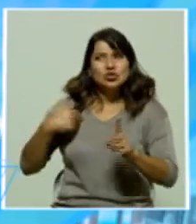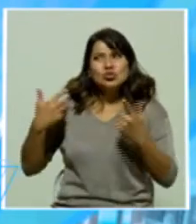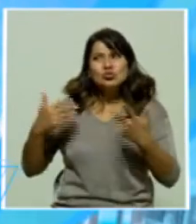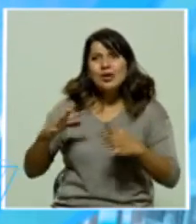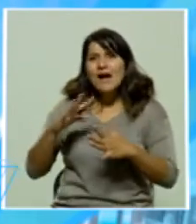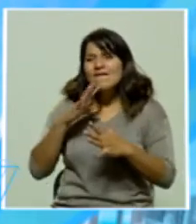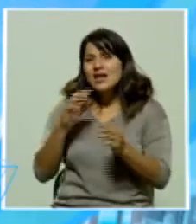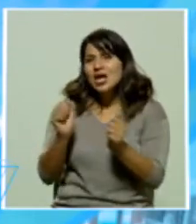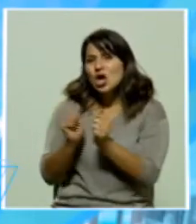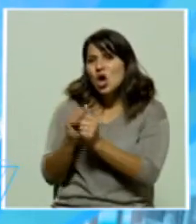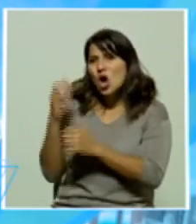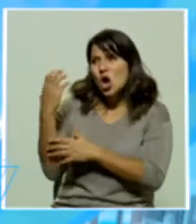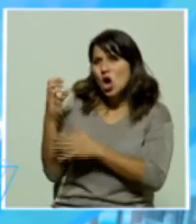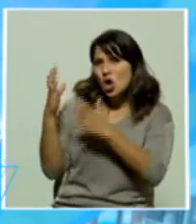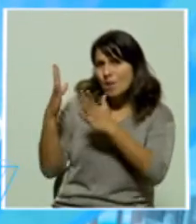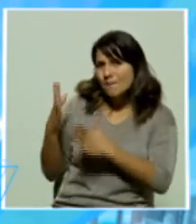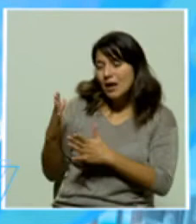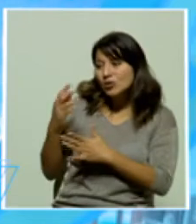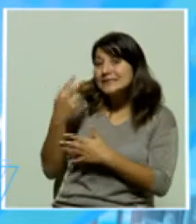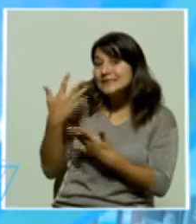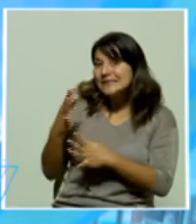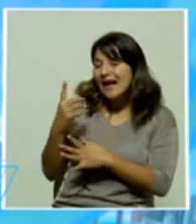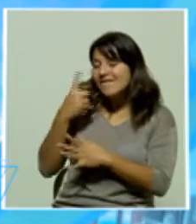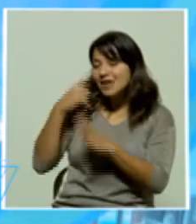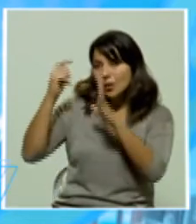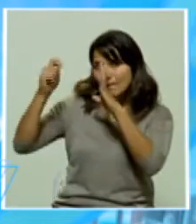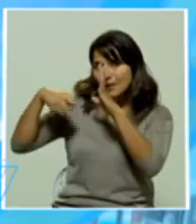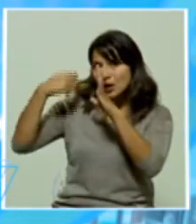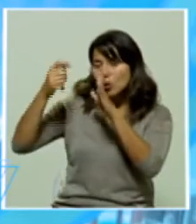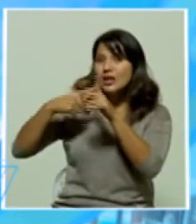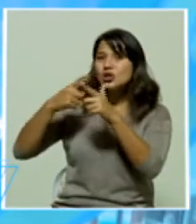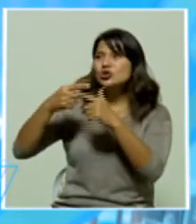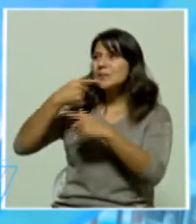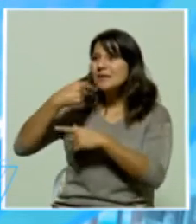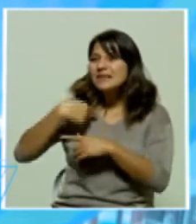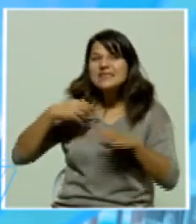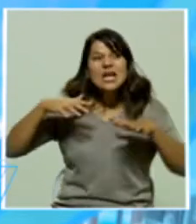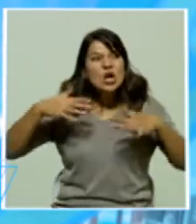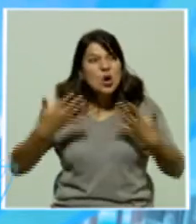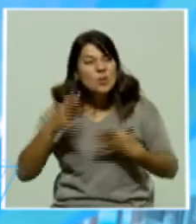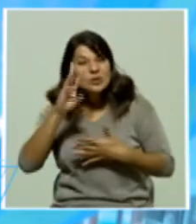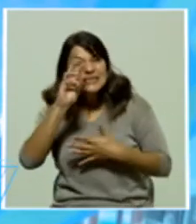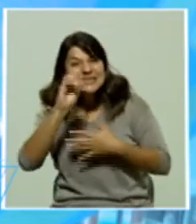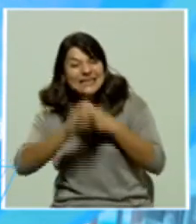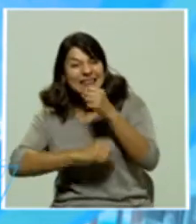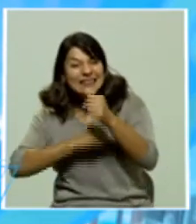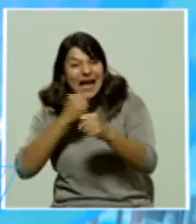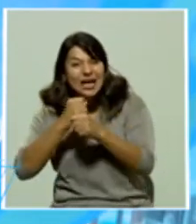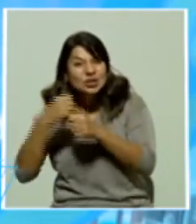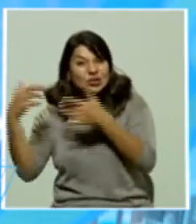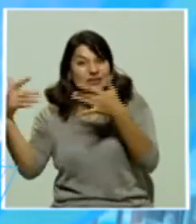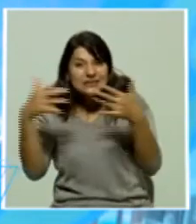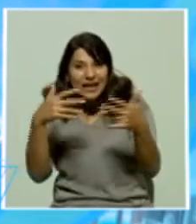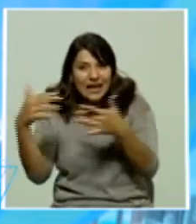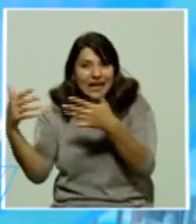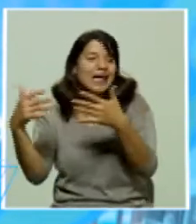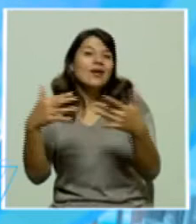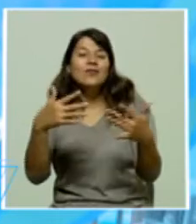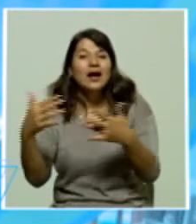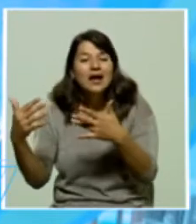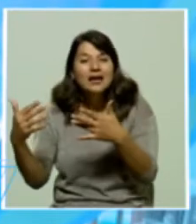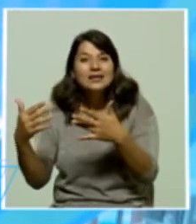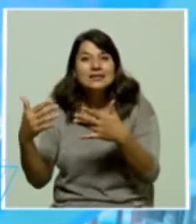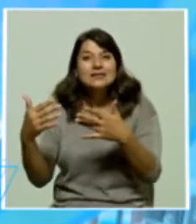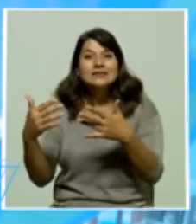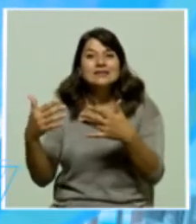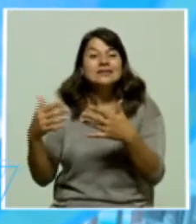el documental y que nos han dicho, ojo, es que son 60 años de guerra, son en esos 3 generaciones de una